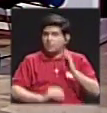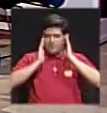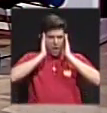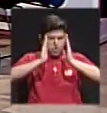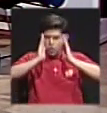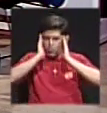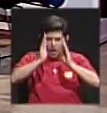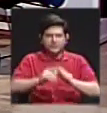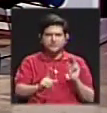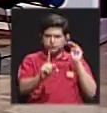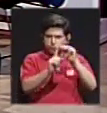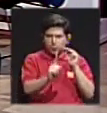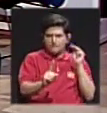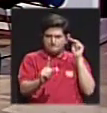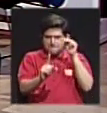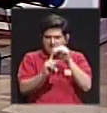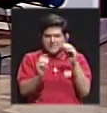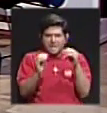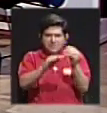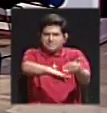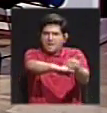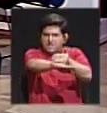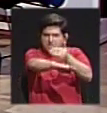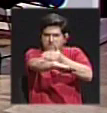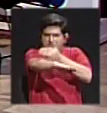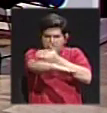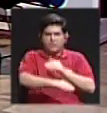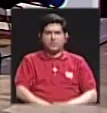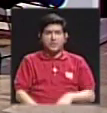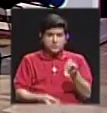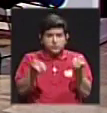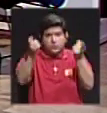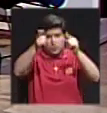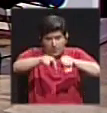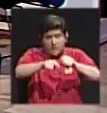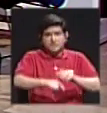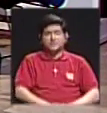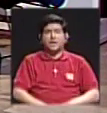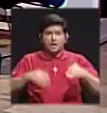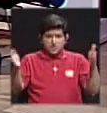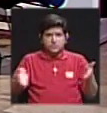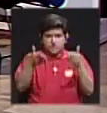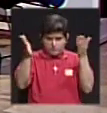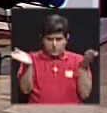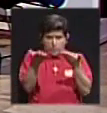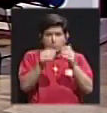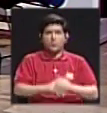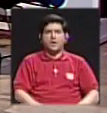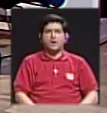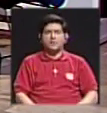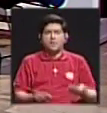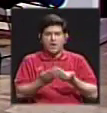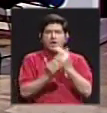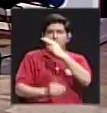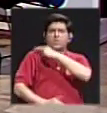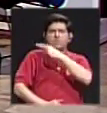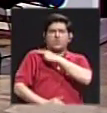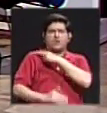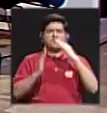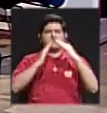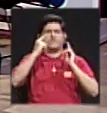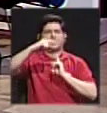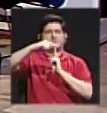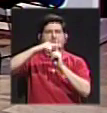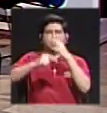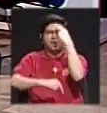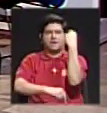desoyendo los mensajes más progresistas que está promoviendo el nuevo jerarca de la Iglesia